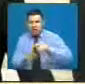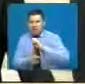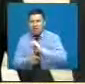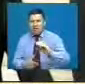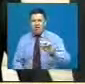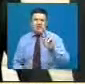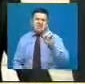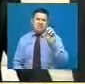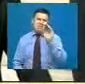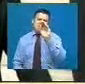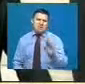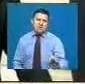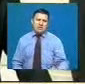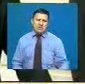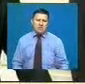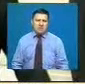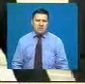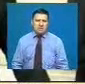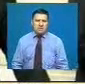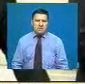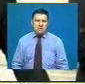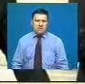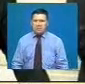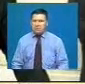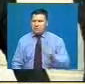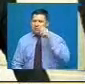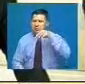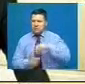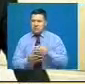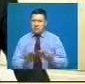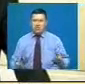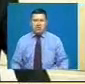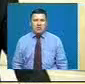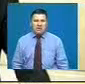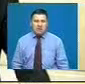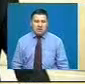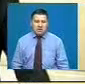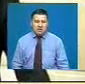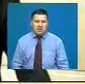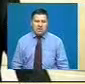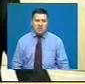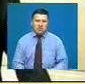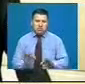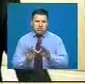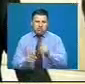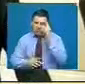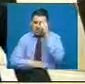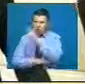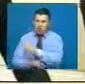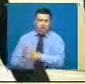al 70%, es el gobierno que está ordeñando a